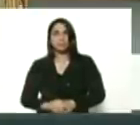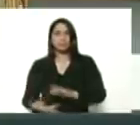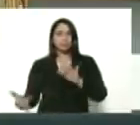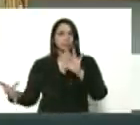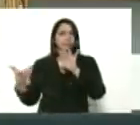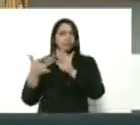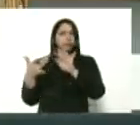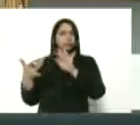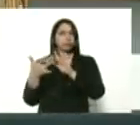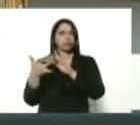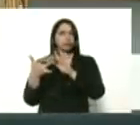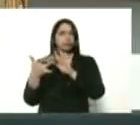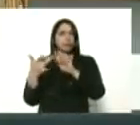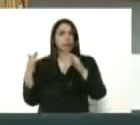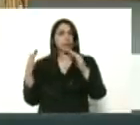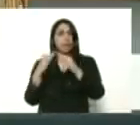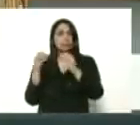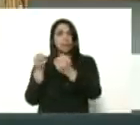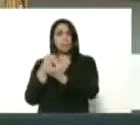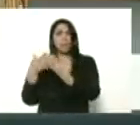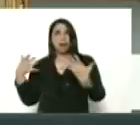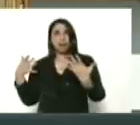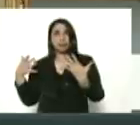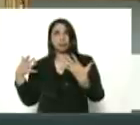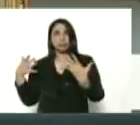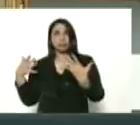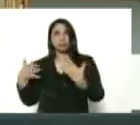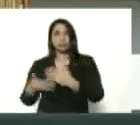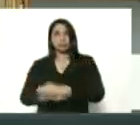Vinculado directamente a la Casa Blanca.